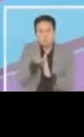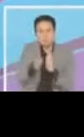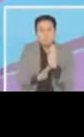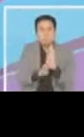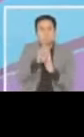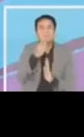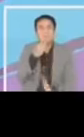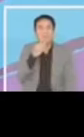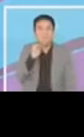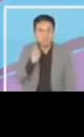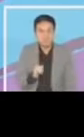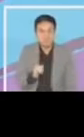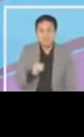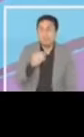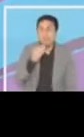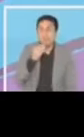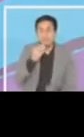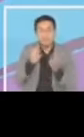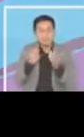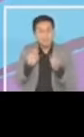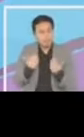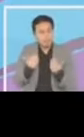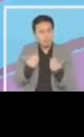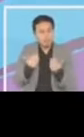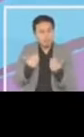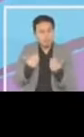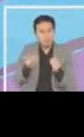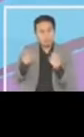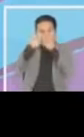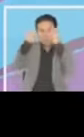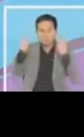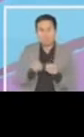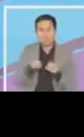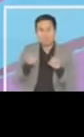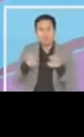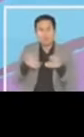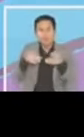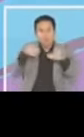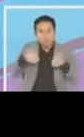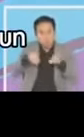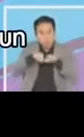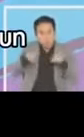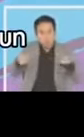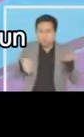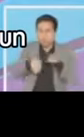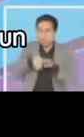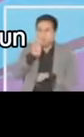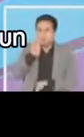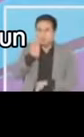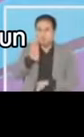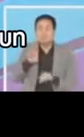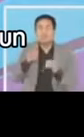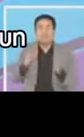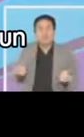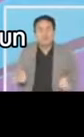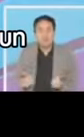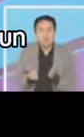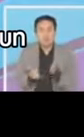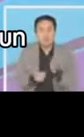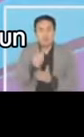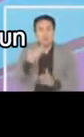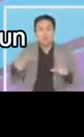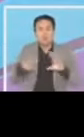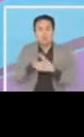cierto, pero necesitamos también un sistema más justo. Y por eso estamos empujando un nuevo